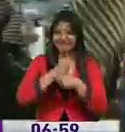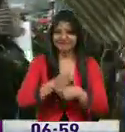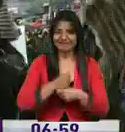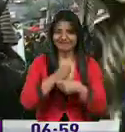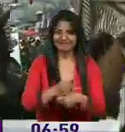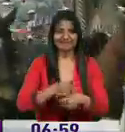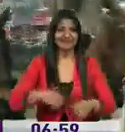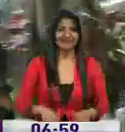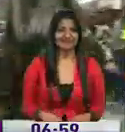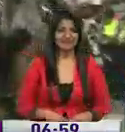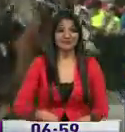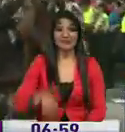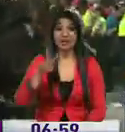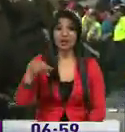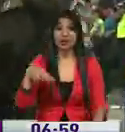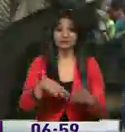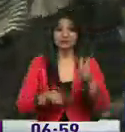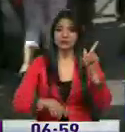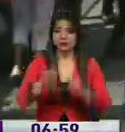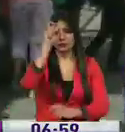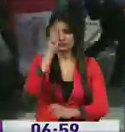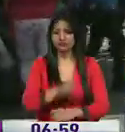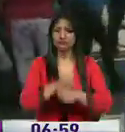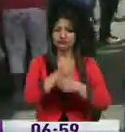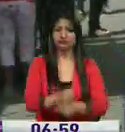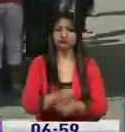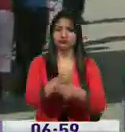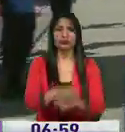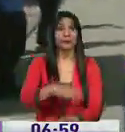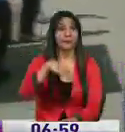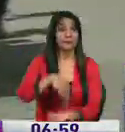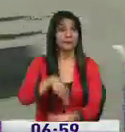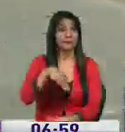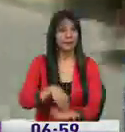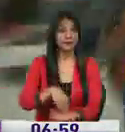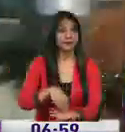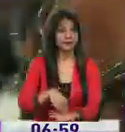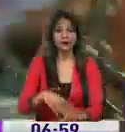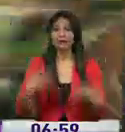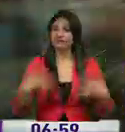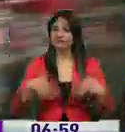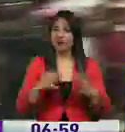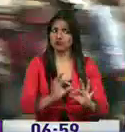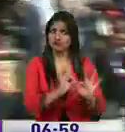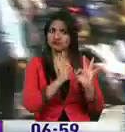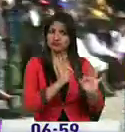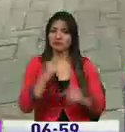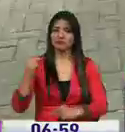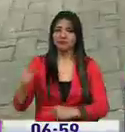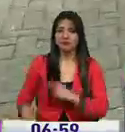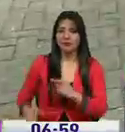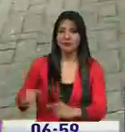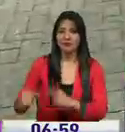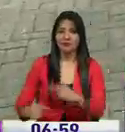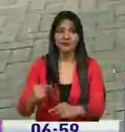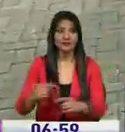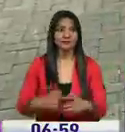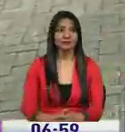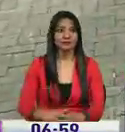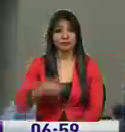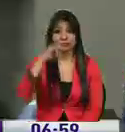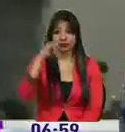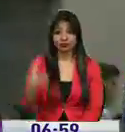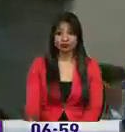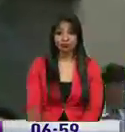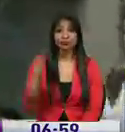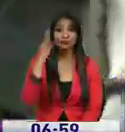Fueron cerca de 2.000 chagras que desfilaron por las calles de Machachi, haciendo gala de su imponente tradición. Desde los más pequeños,